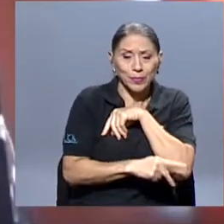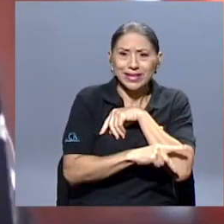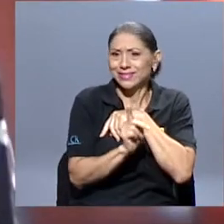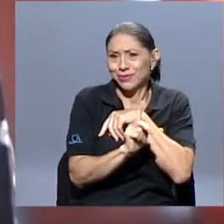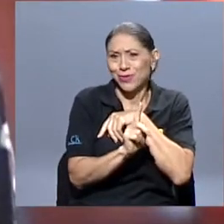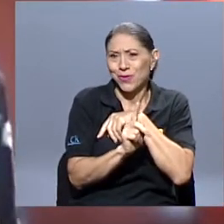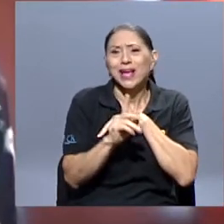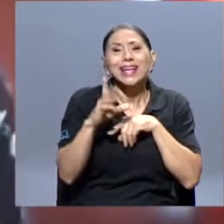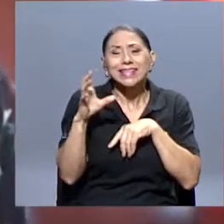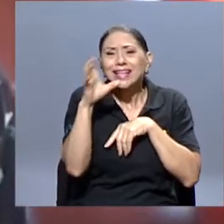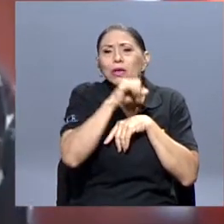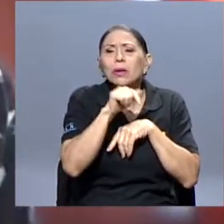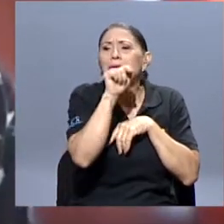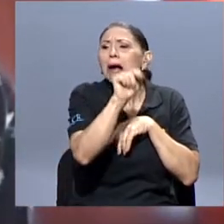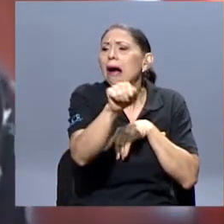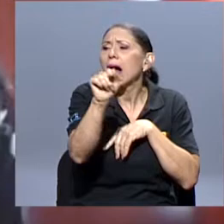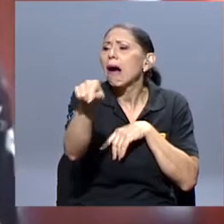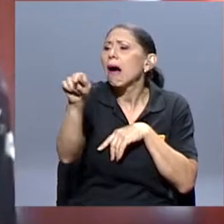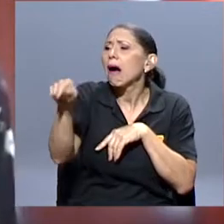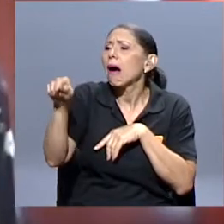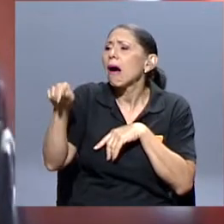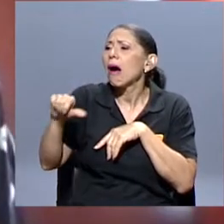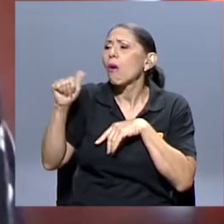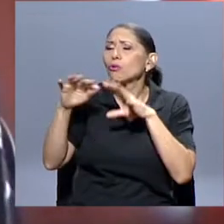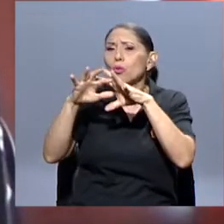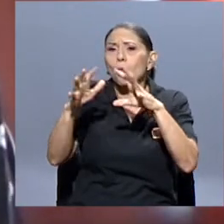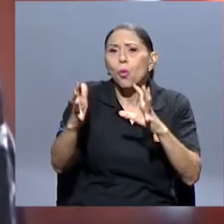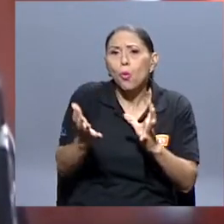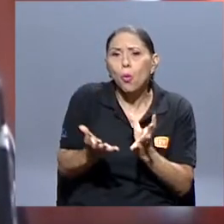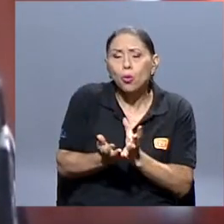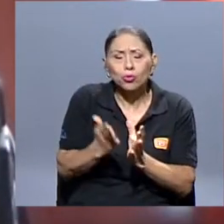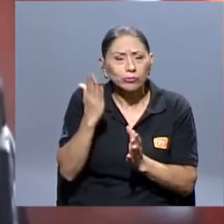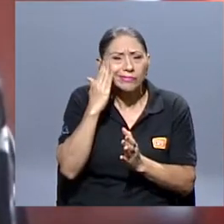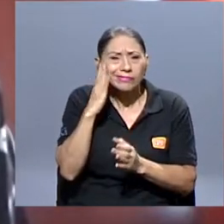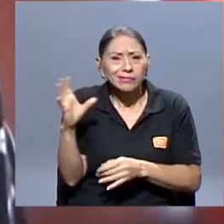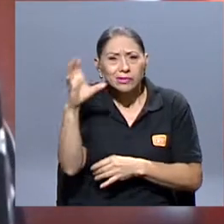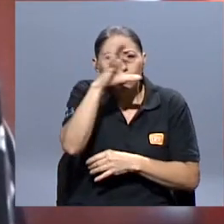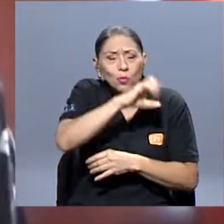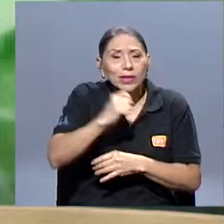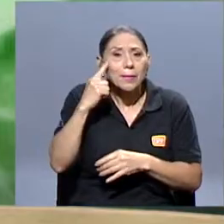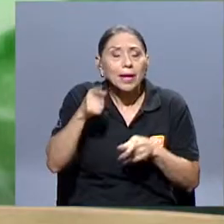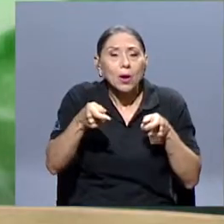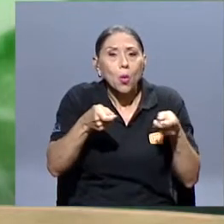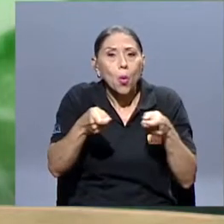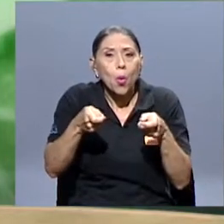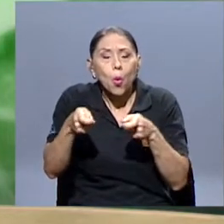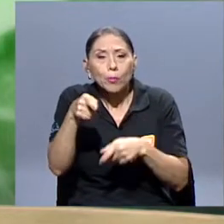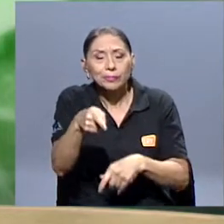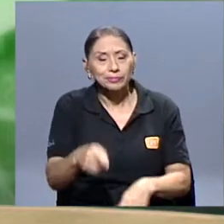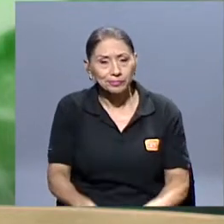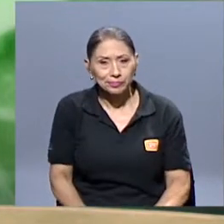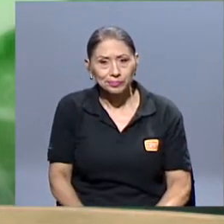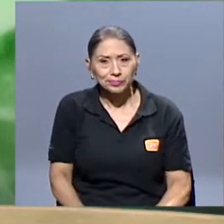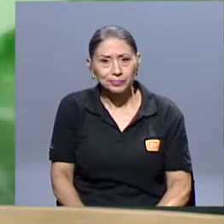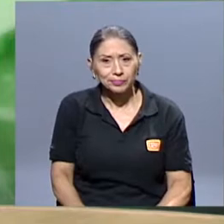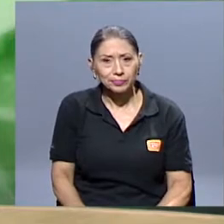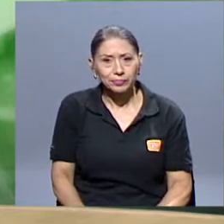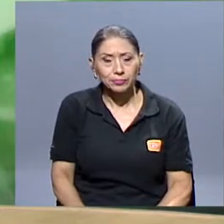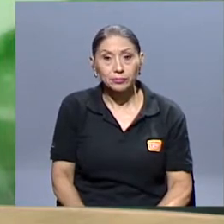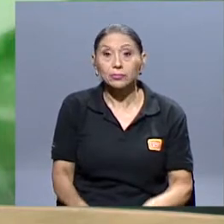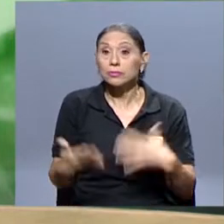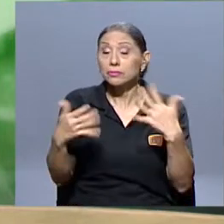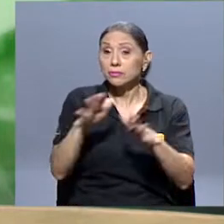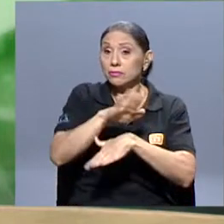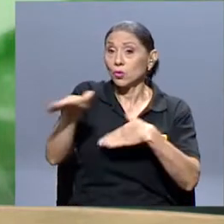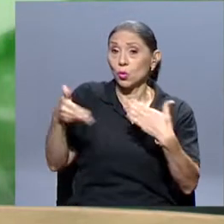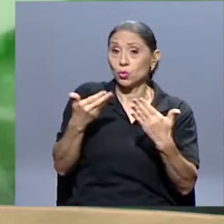dinámica espacial de la enfermedad y también a través de estrategias poder controlarla. Don Tomás, con todo esto